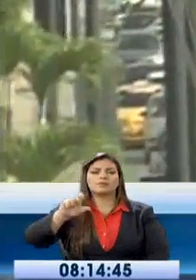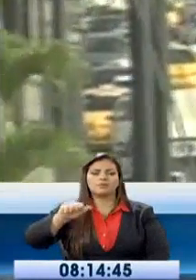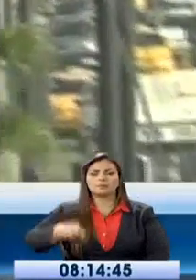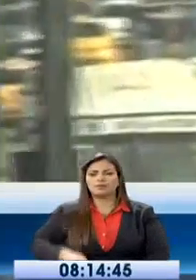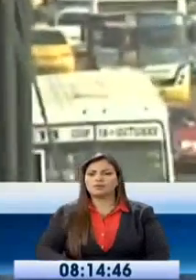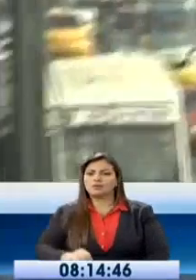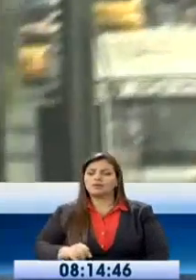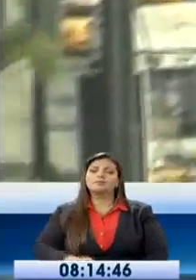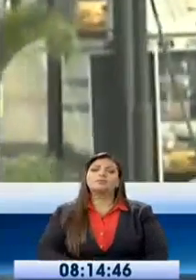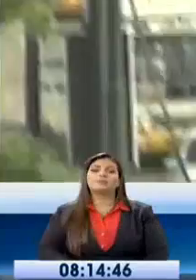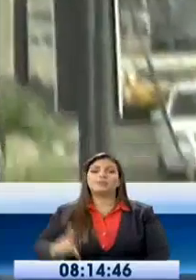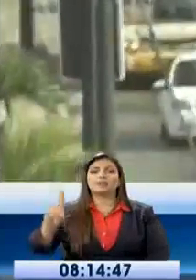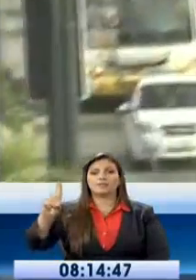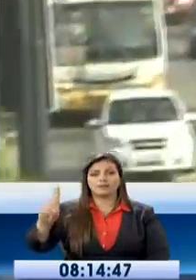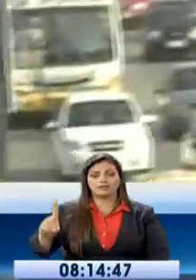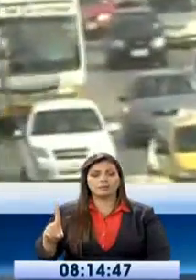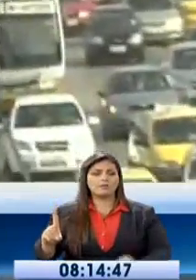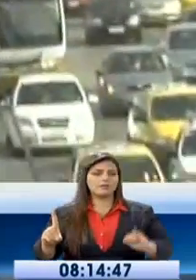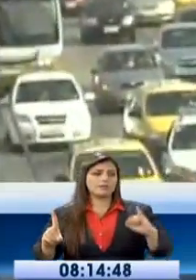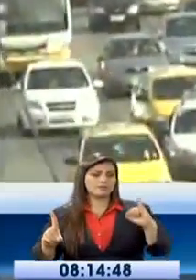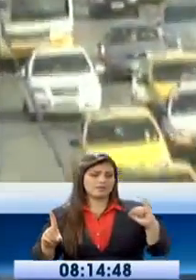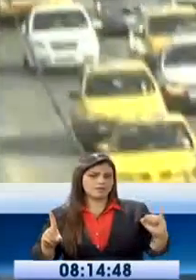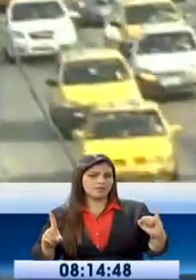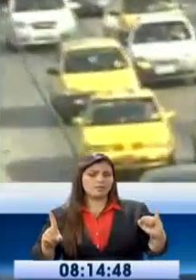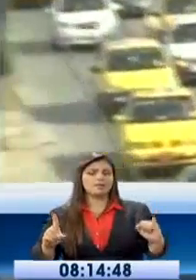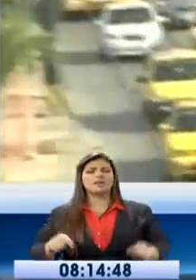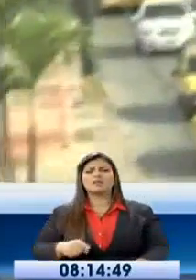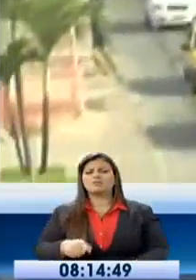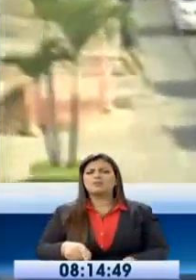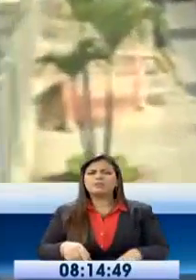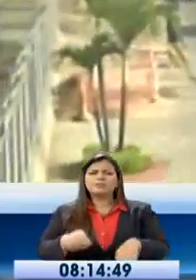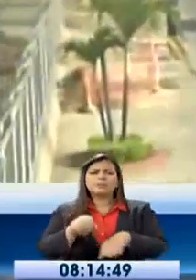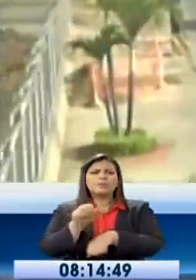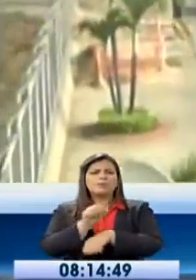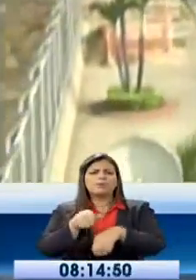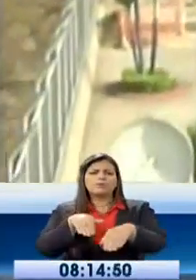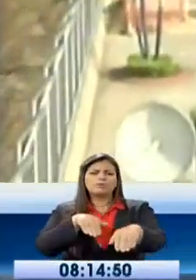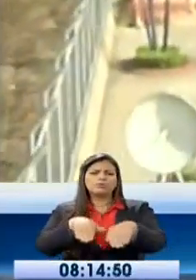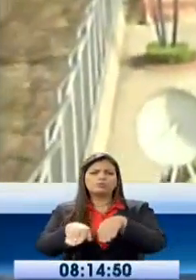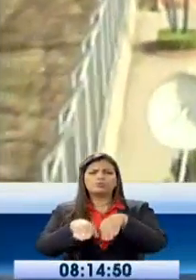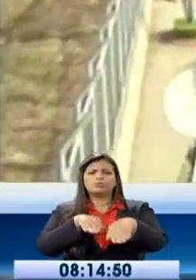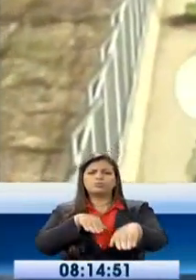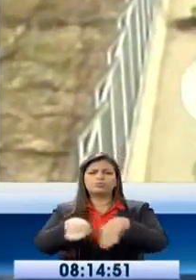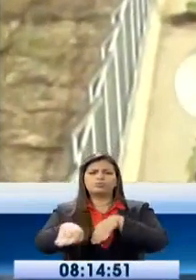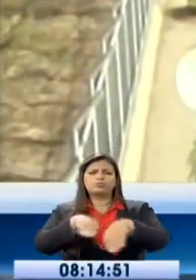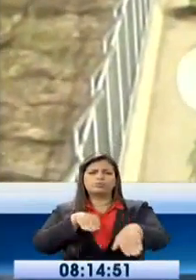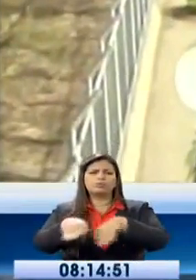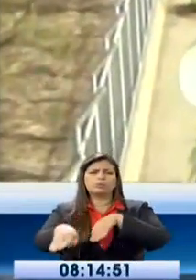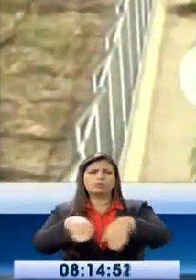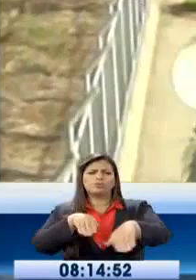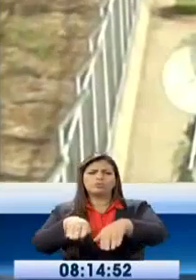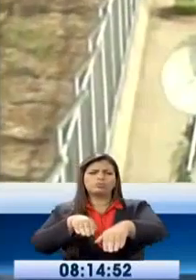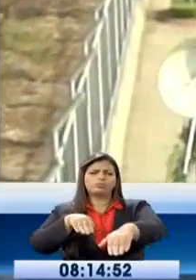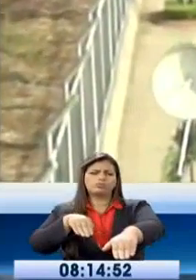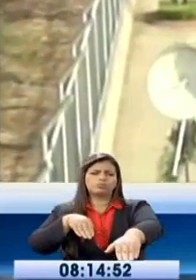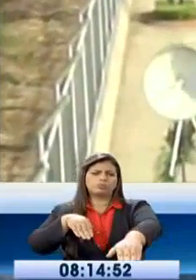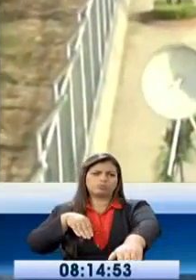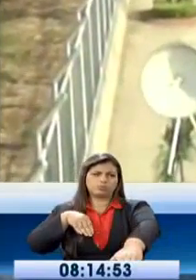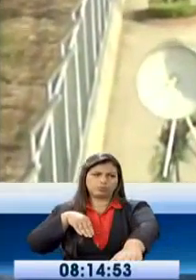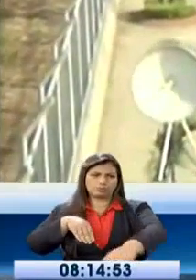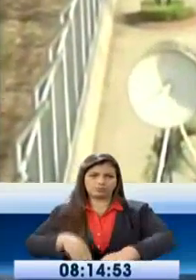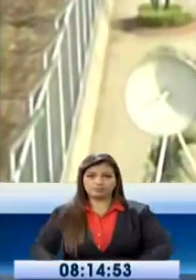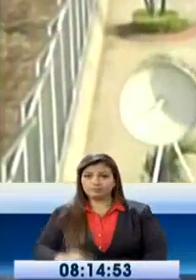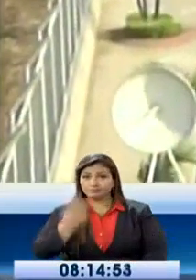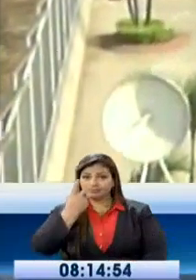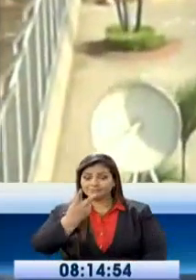de la terminal terrestre. Cuando se unen ambas vías es donde se forma ya el puente. Ahí vemos, en este momento